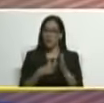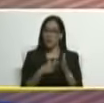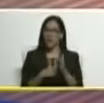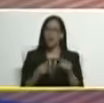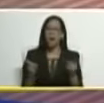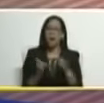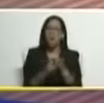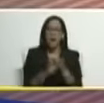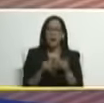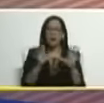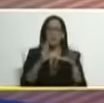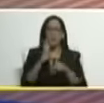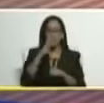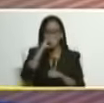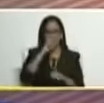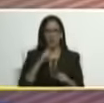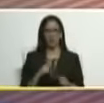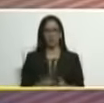años.